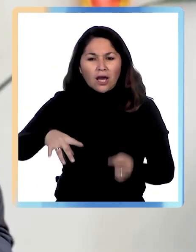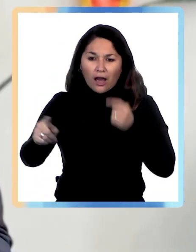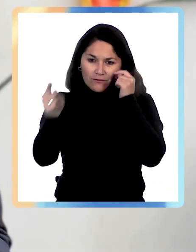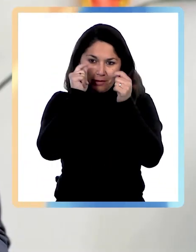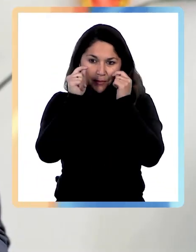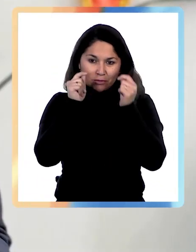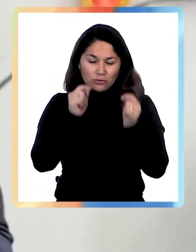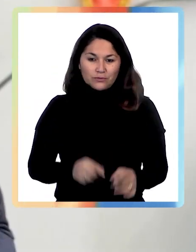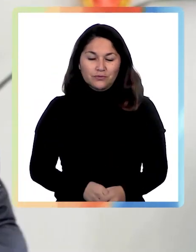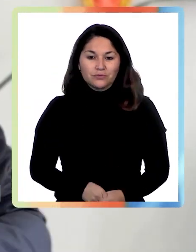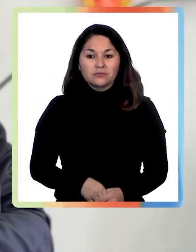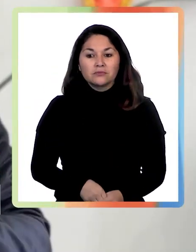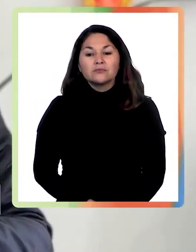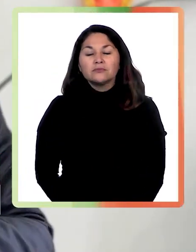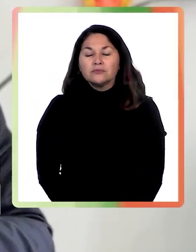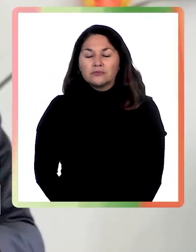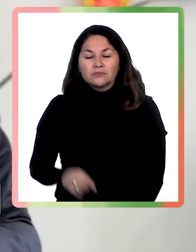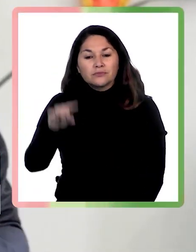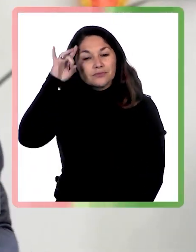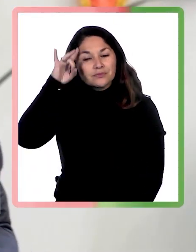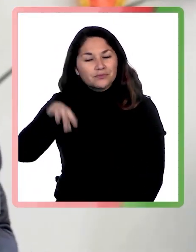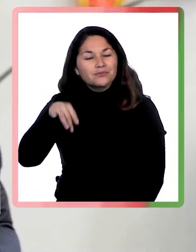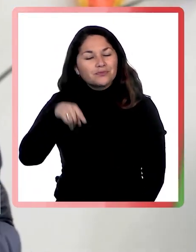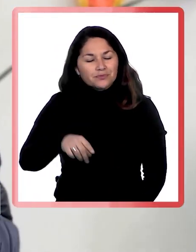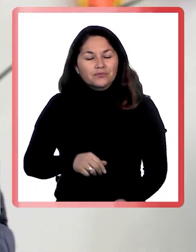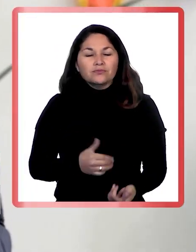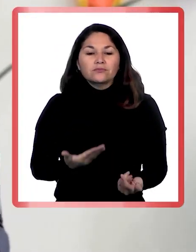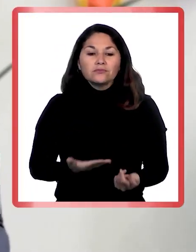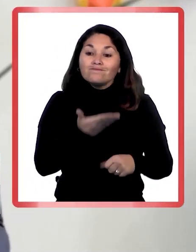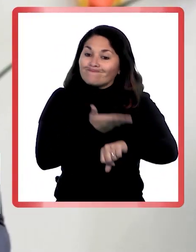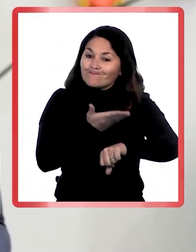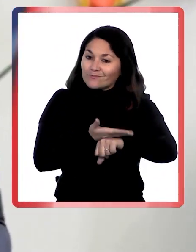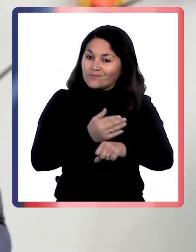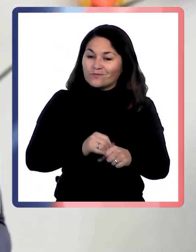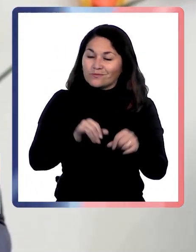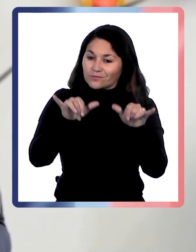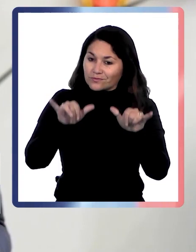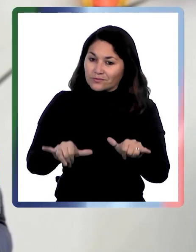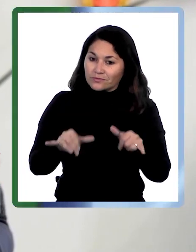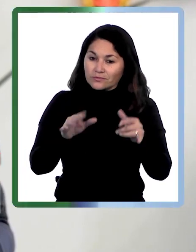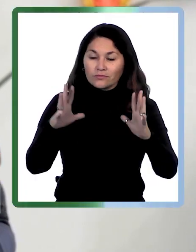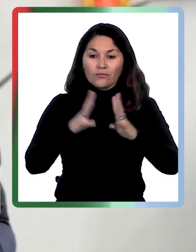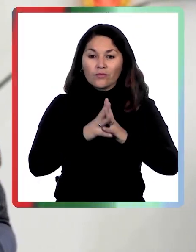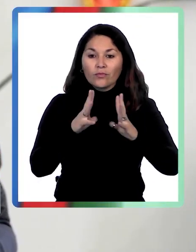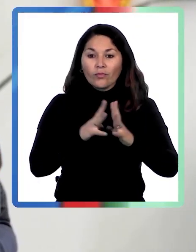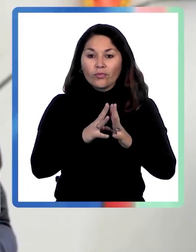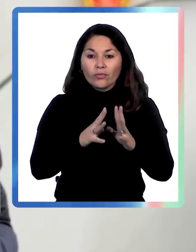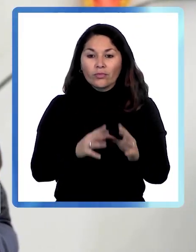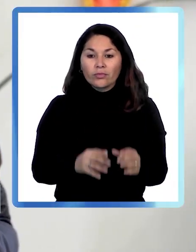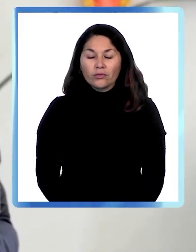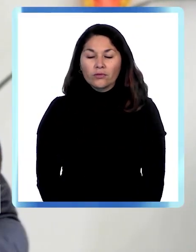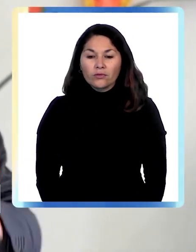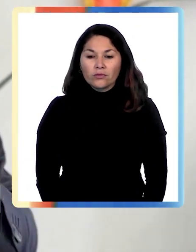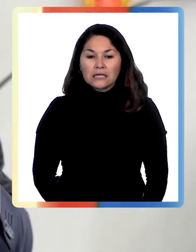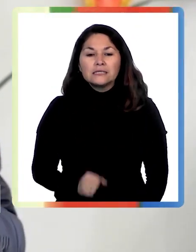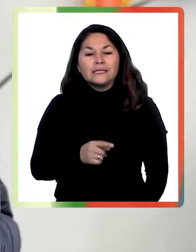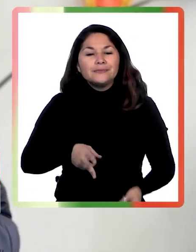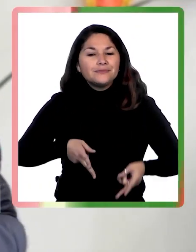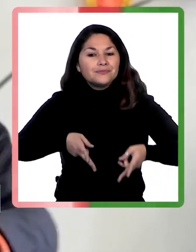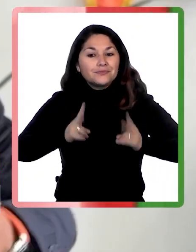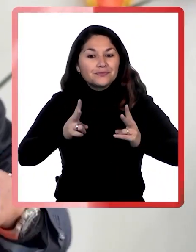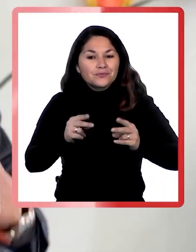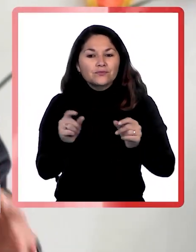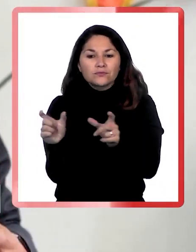social no parece una medida prudente de prorrogar la presencia de las fuerzas armadas y de orden sin duda ha permitido